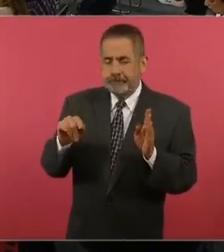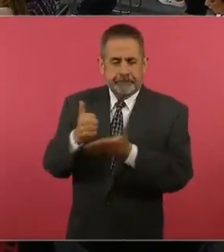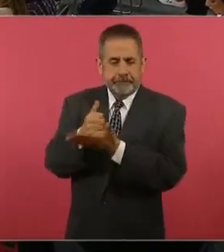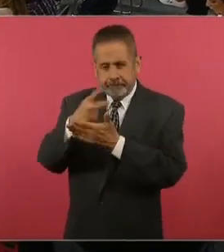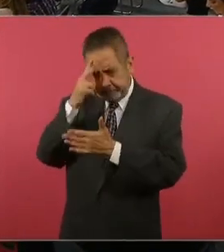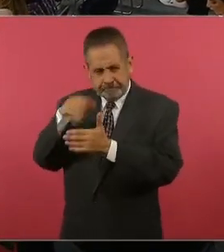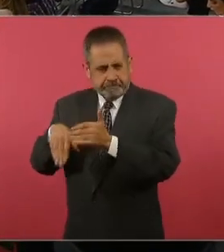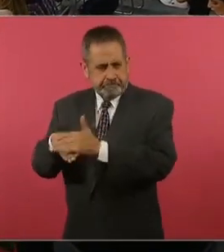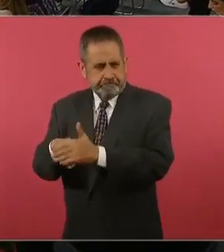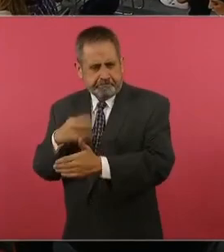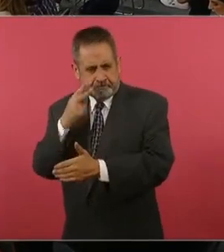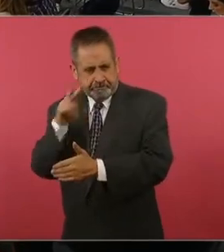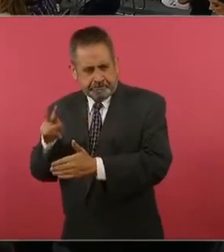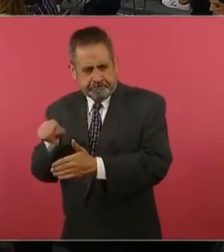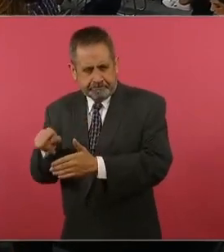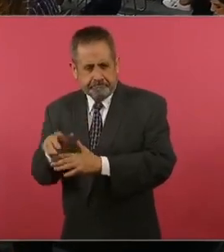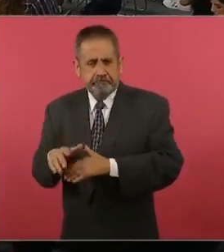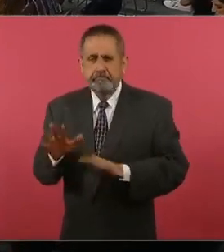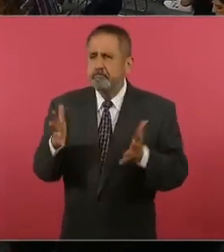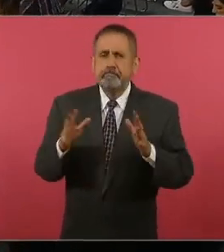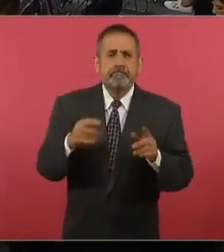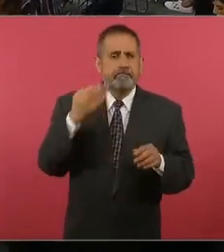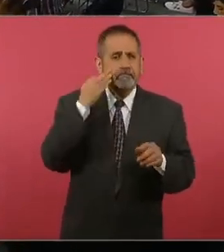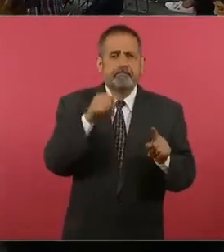un tiempo de traslado